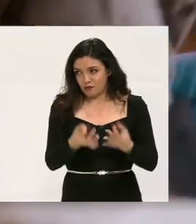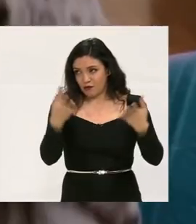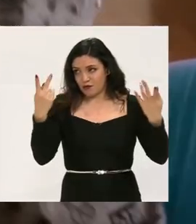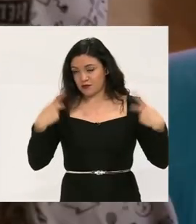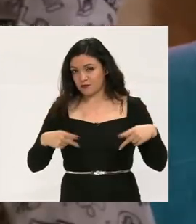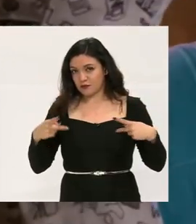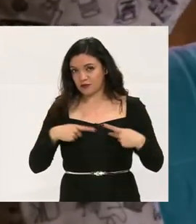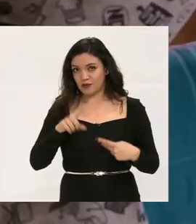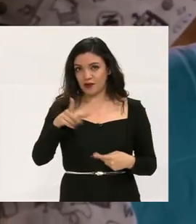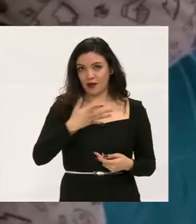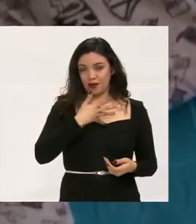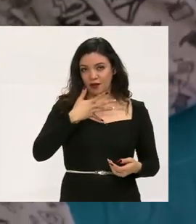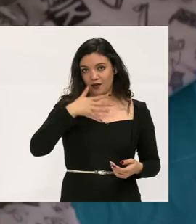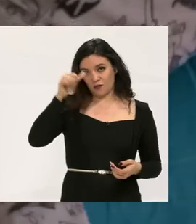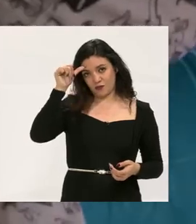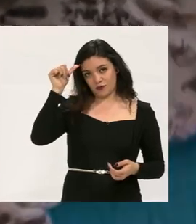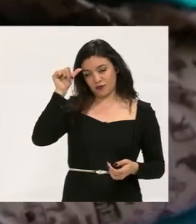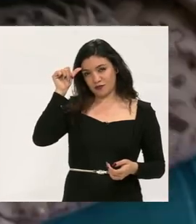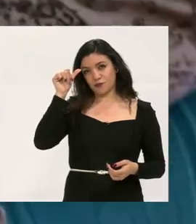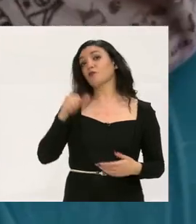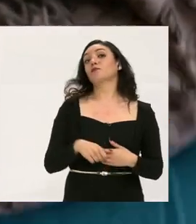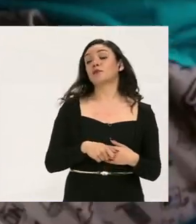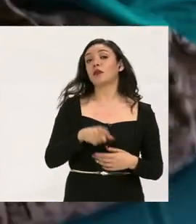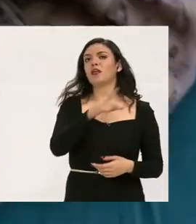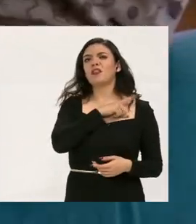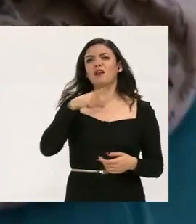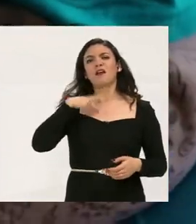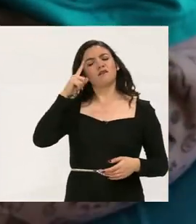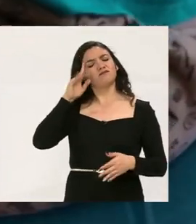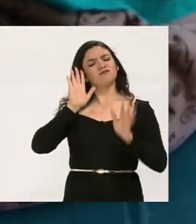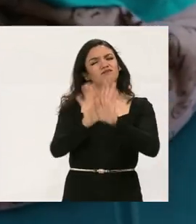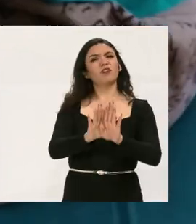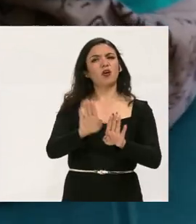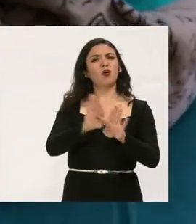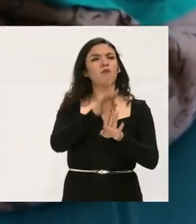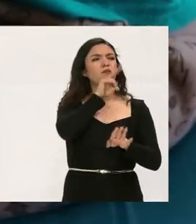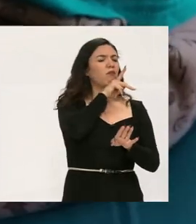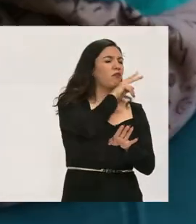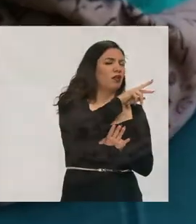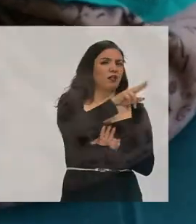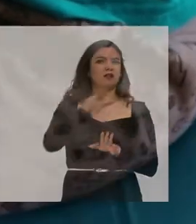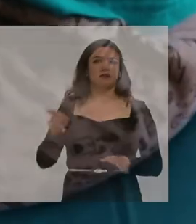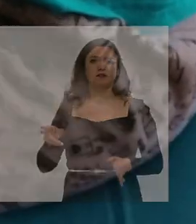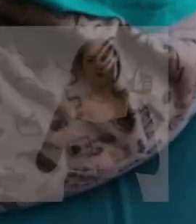cuántas personas son autistas detengamos los estereotipos